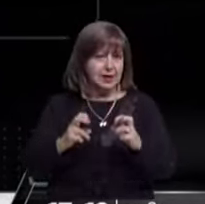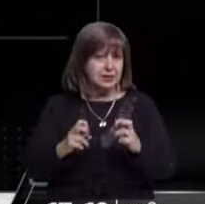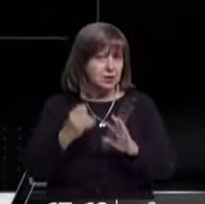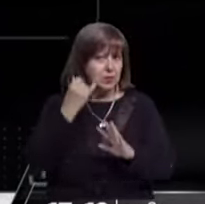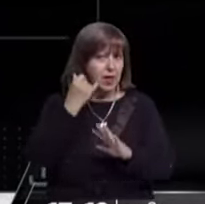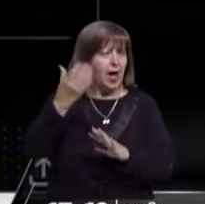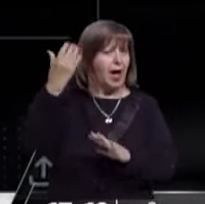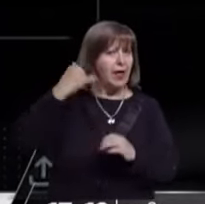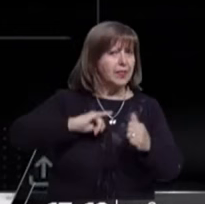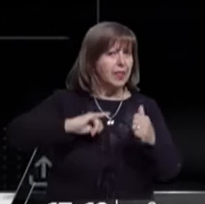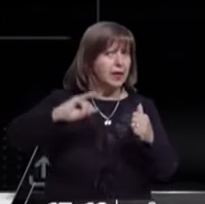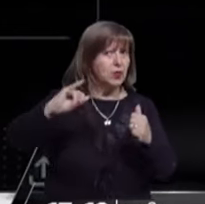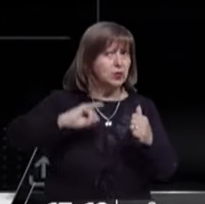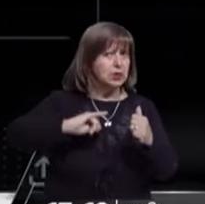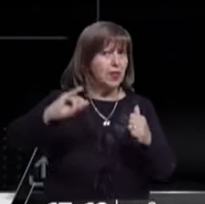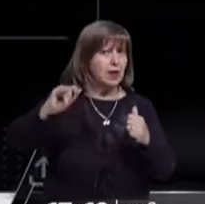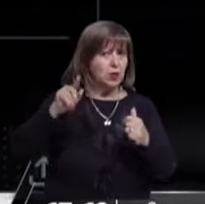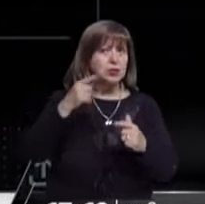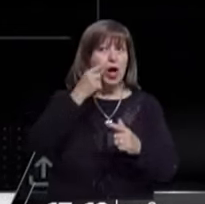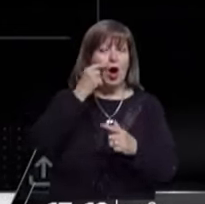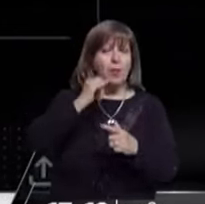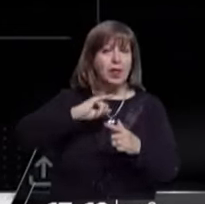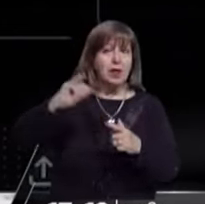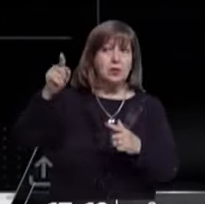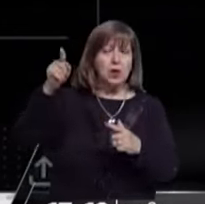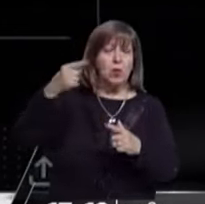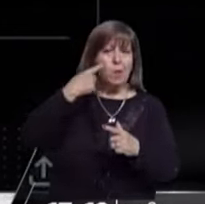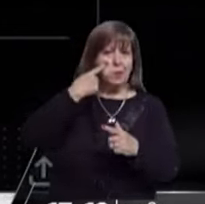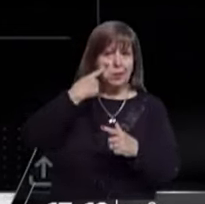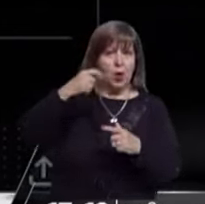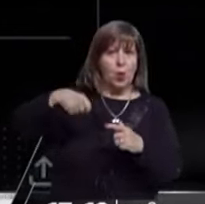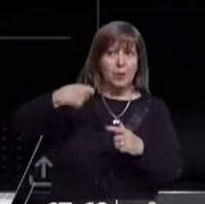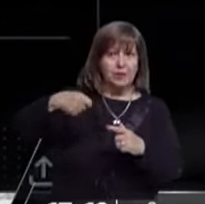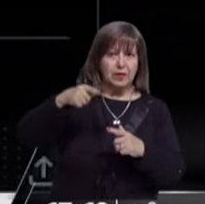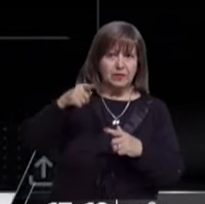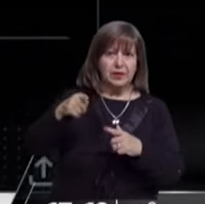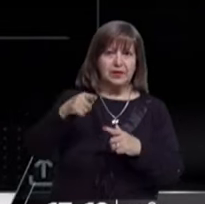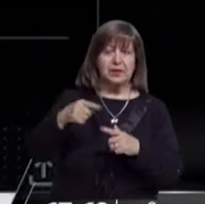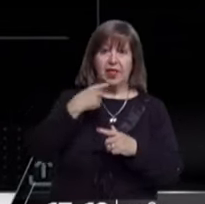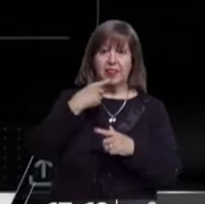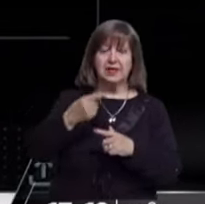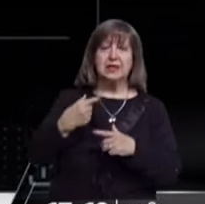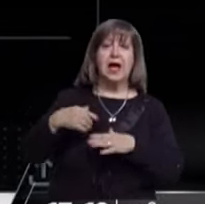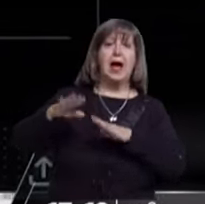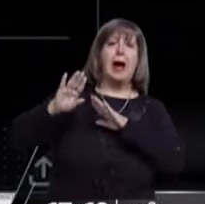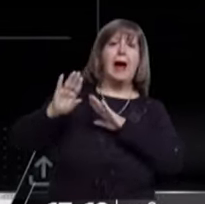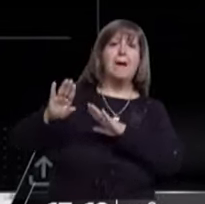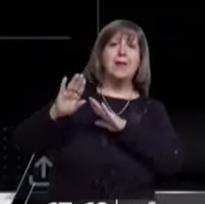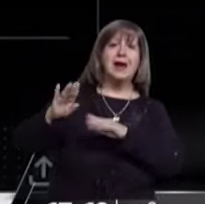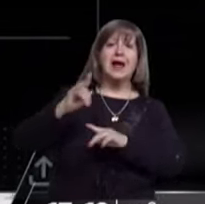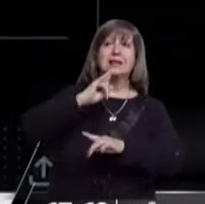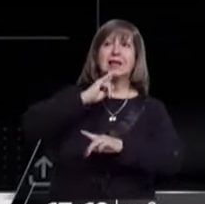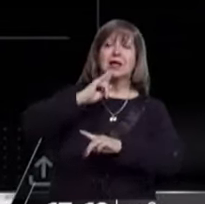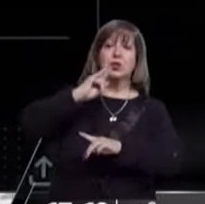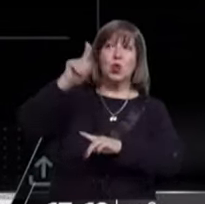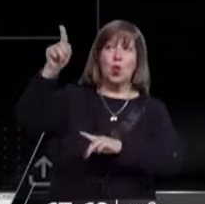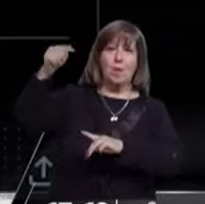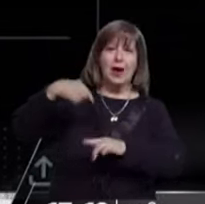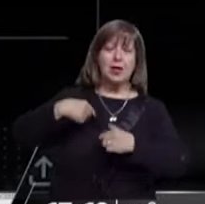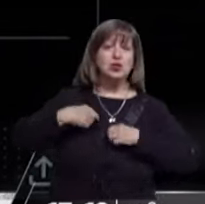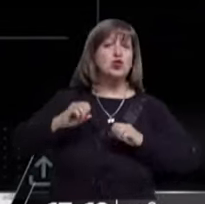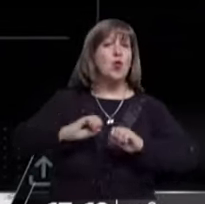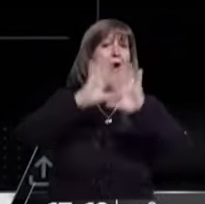esas denuncias y todo este contexto que les estoy manifestando. Está el tuit al aire: ante las amenazas recibidas por tucumanos, aclaro,